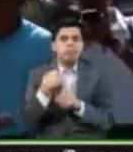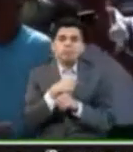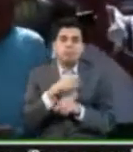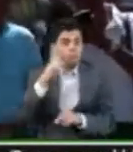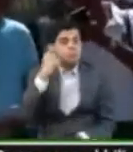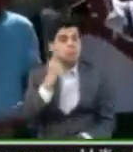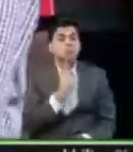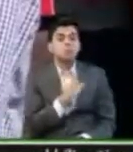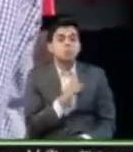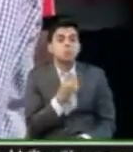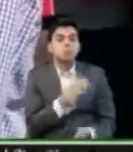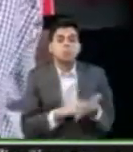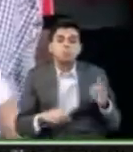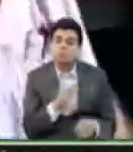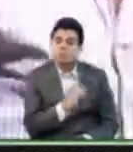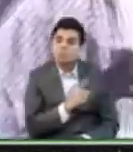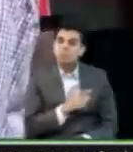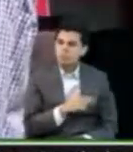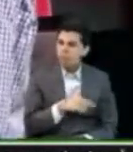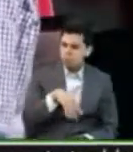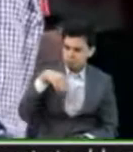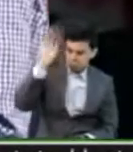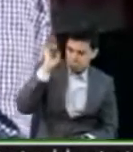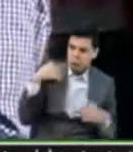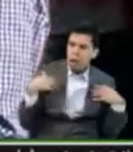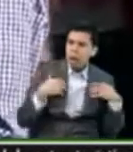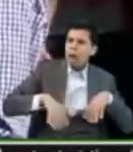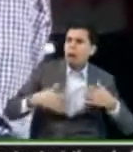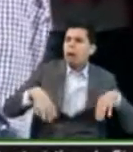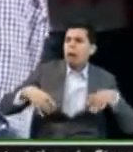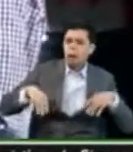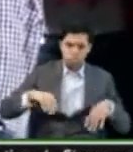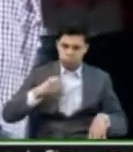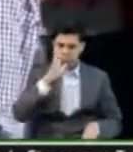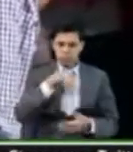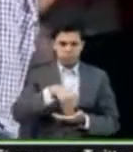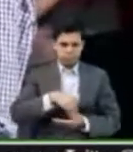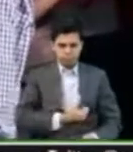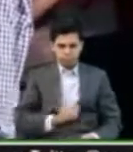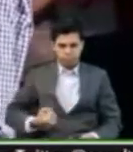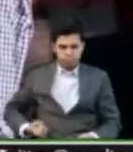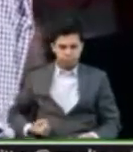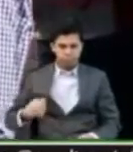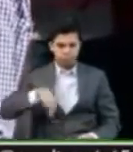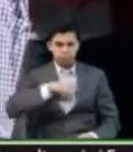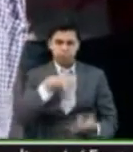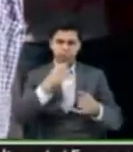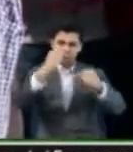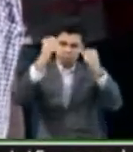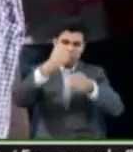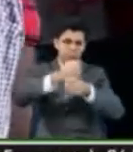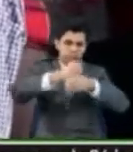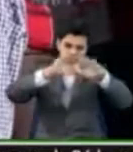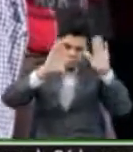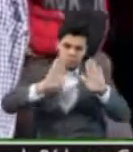del gobierno. Que los maestros iniciamos hoy un paro y estamos dispuestos a resistir hasta que